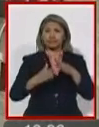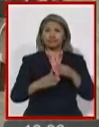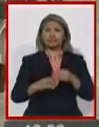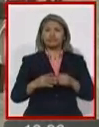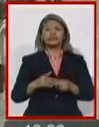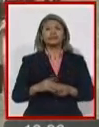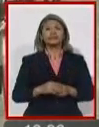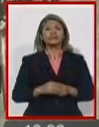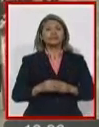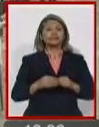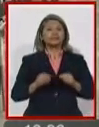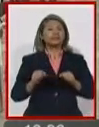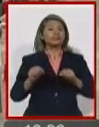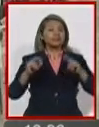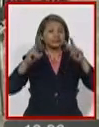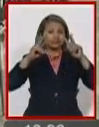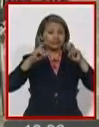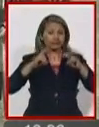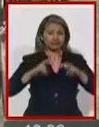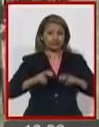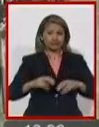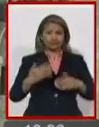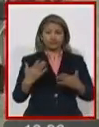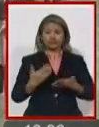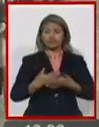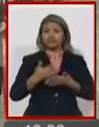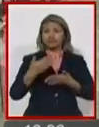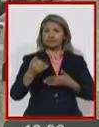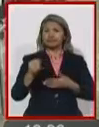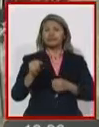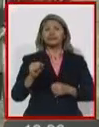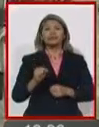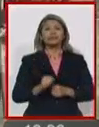hacer el PET scan, seguramente ya lo han terminado. El día,